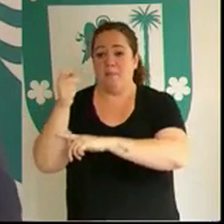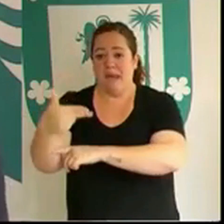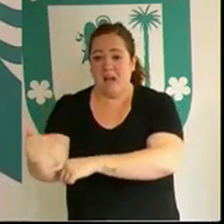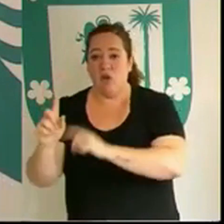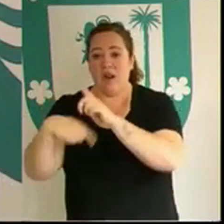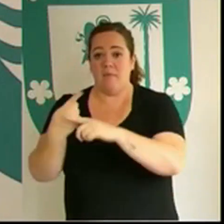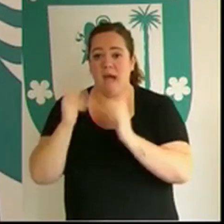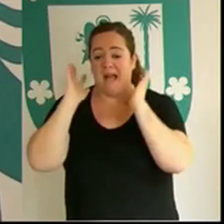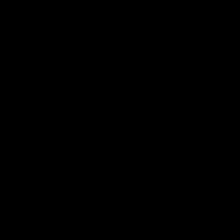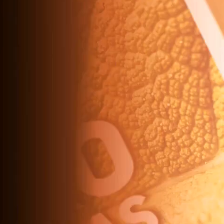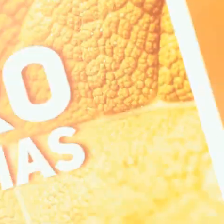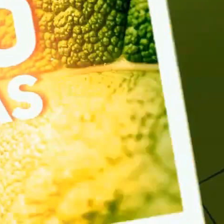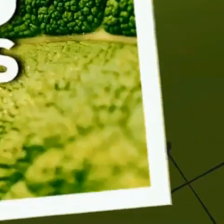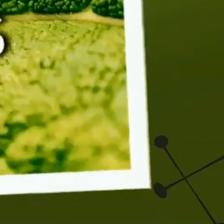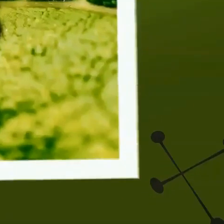bancos de alimentos.